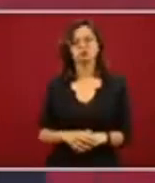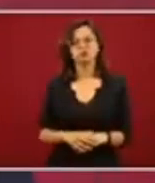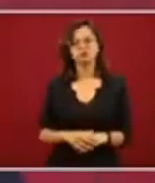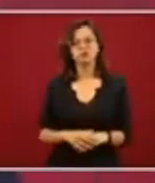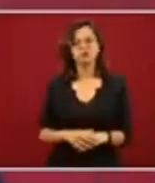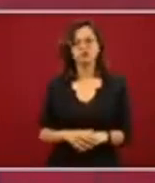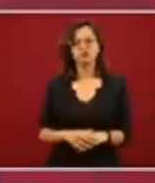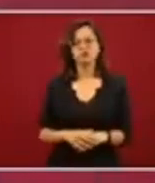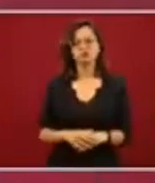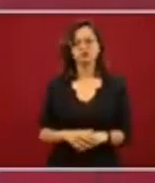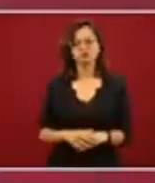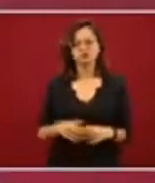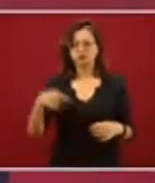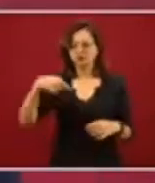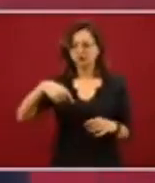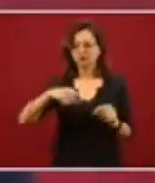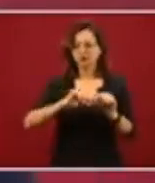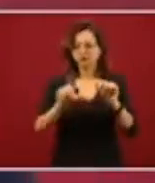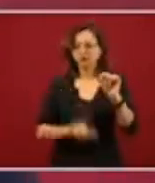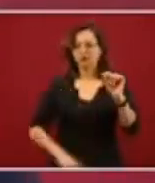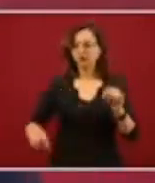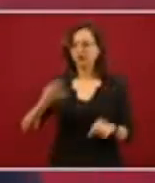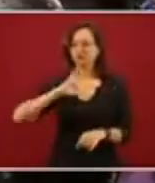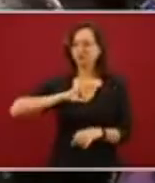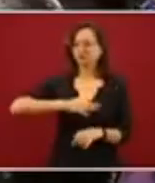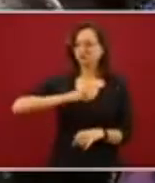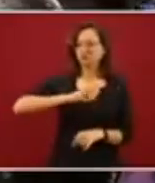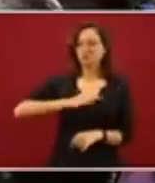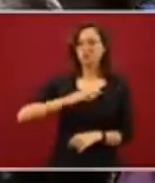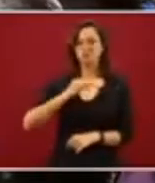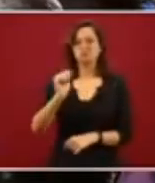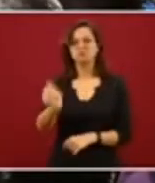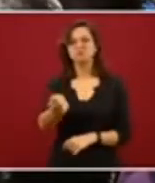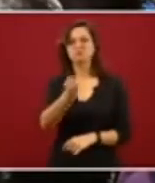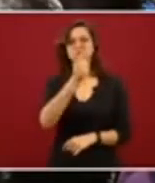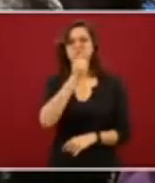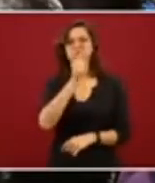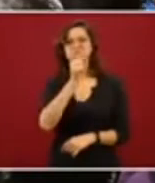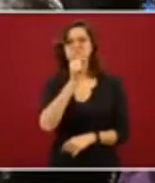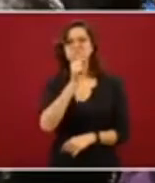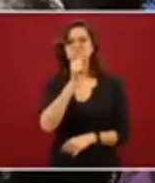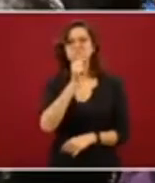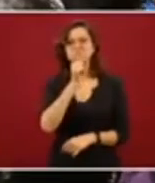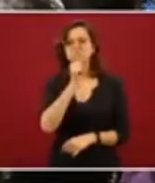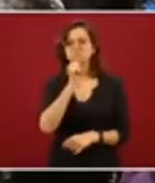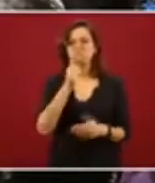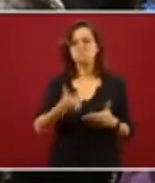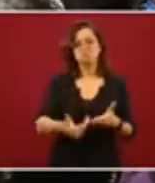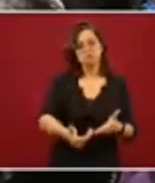de las fases más difíciles complicadas